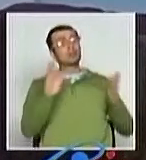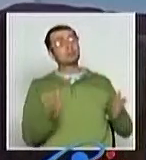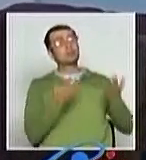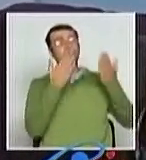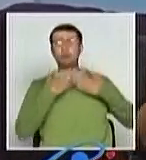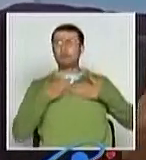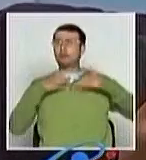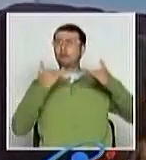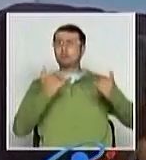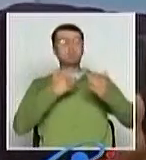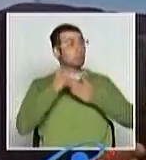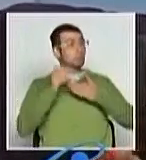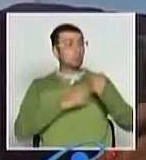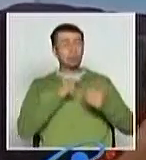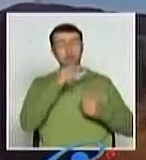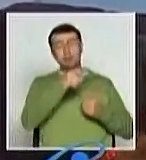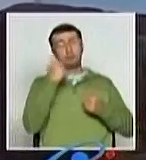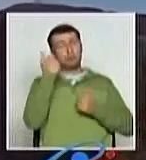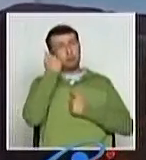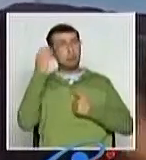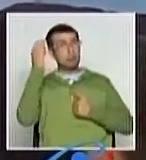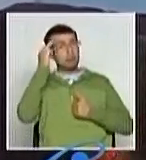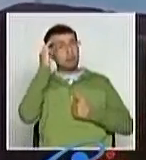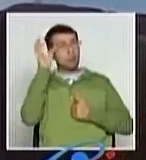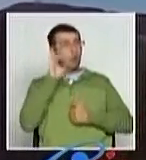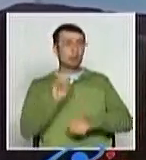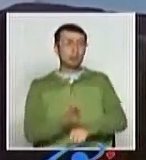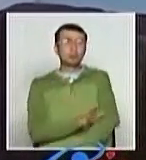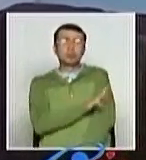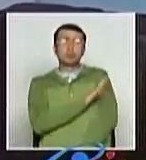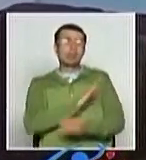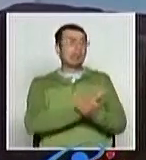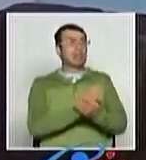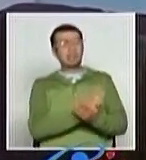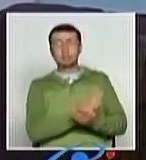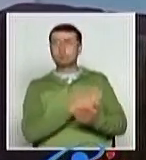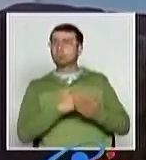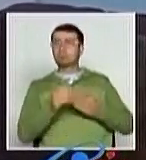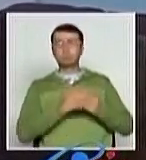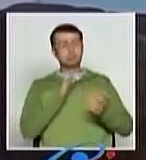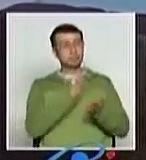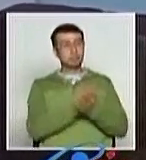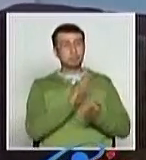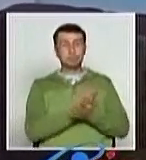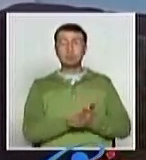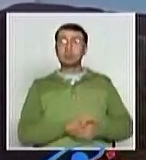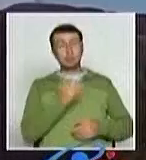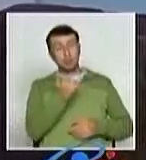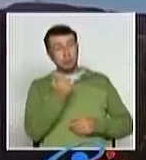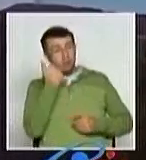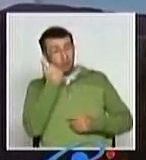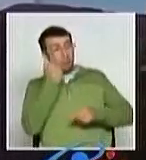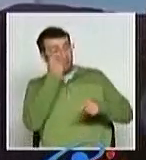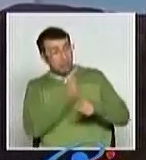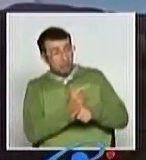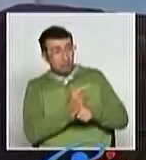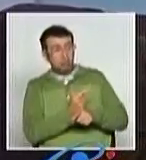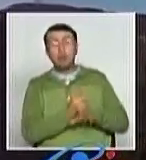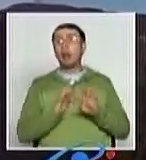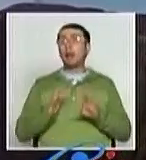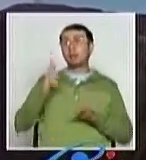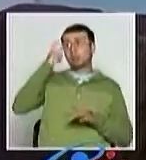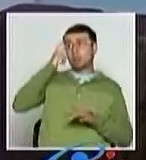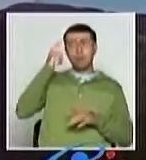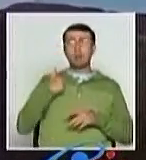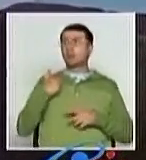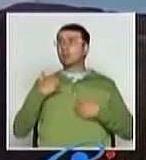importar la enfermedad mental o la anomalía emocional que tenga ese paciente ese momento porque si lo catalogamos como enfermedad entonces lo vamos a tener el cuadro de que este